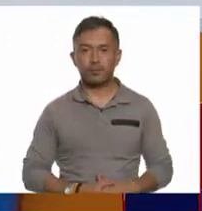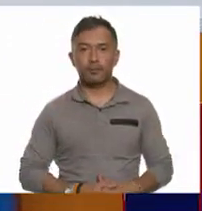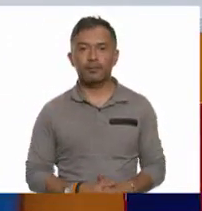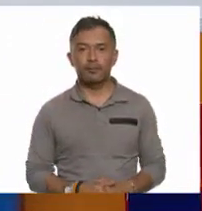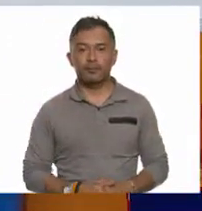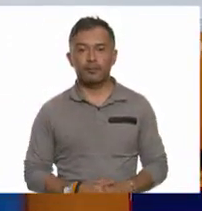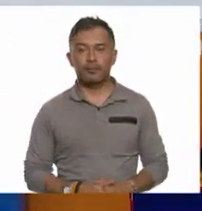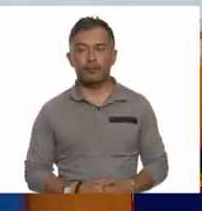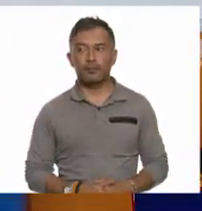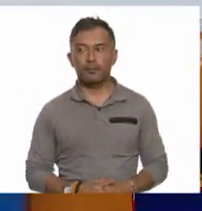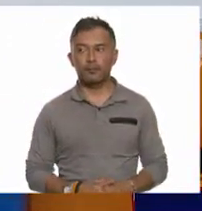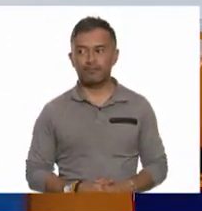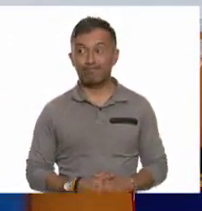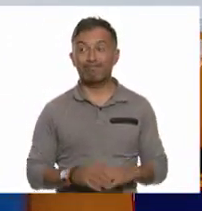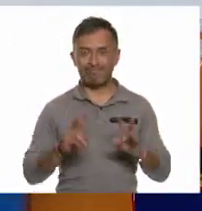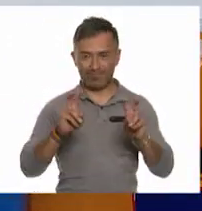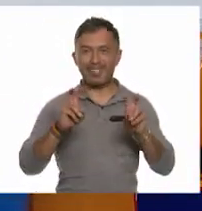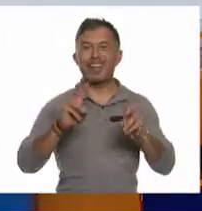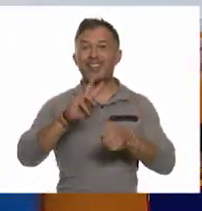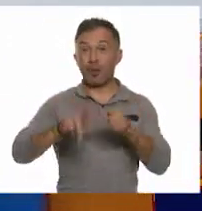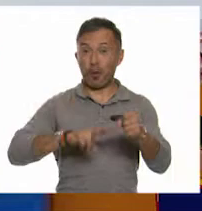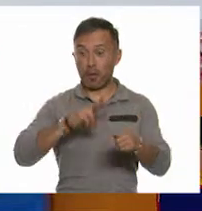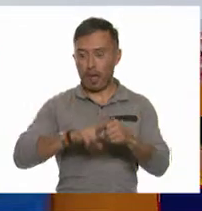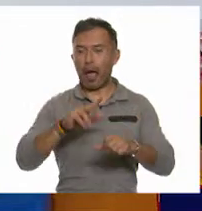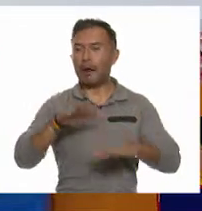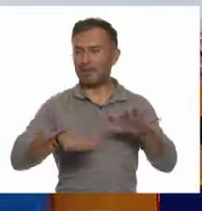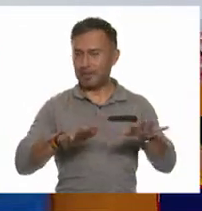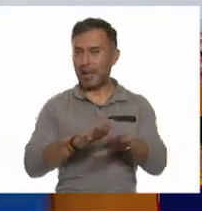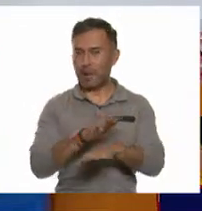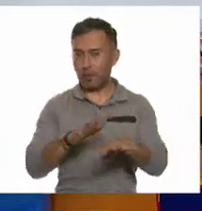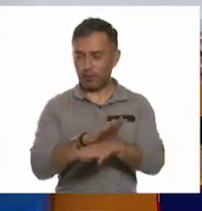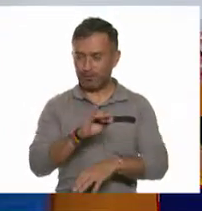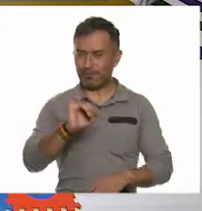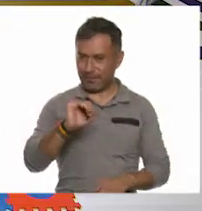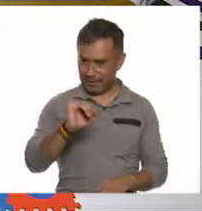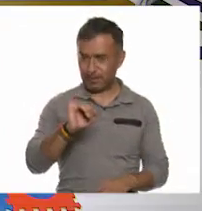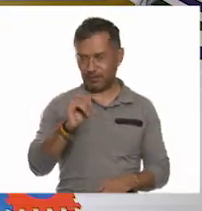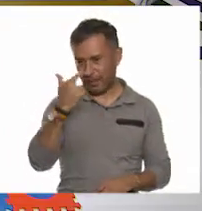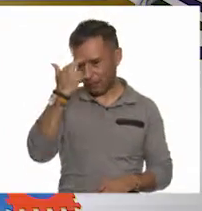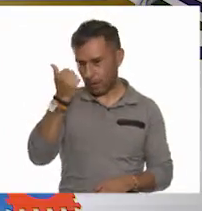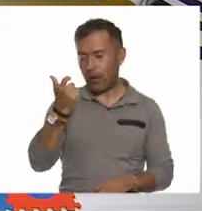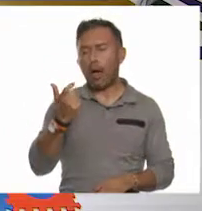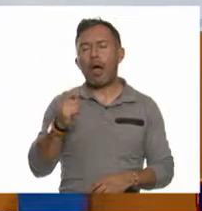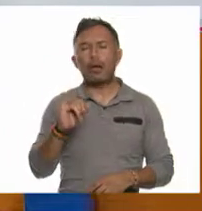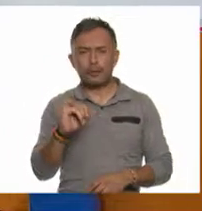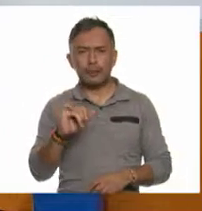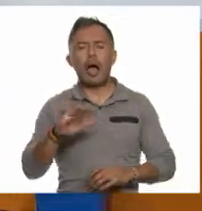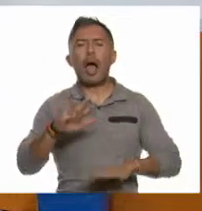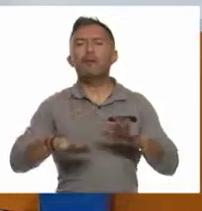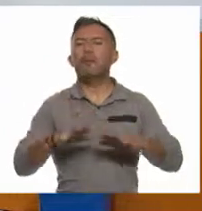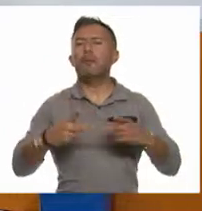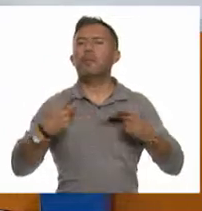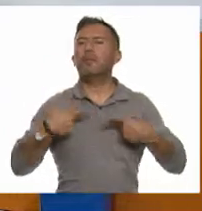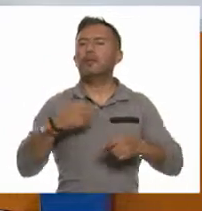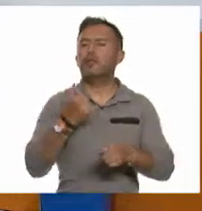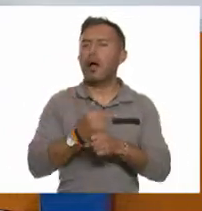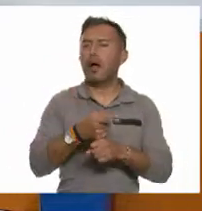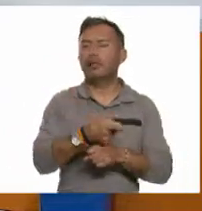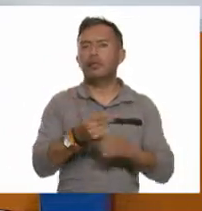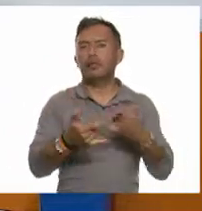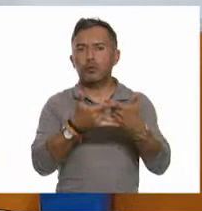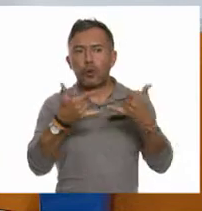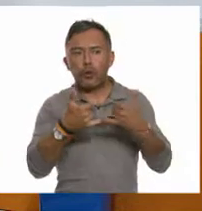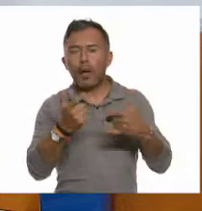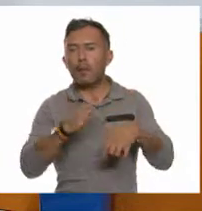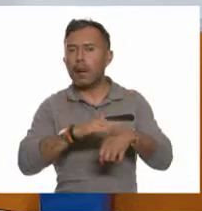Que ¿Tienes? regresen a una normalidad que a veces cambió, ¿verdad, maestra? Así es. Ujú. Pues sí, porque a veces también se van agregando personajes en la Exacto. historia,